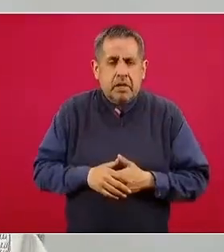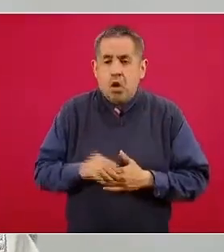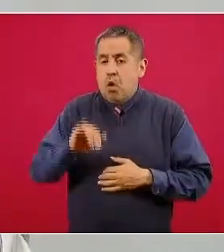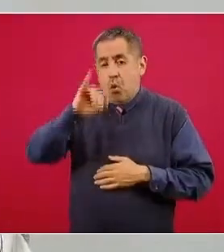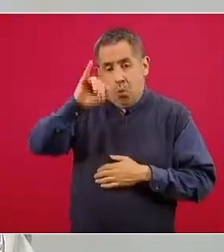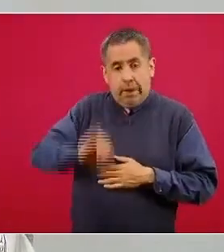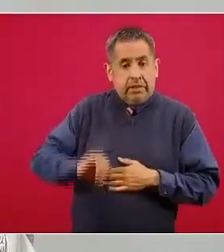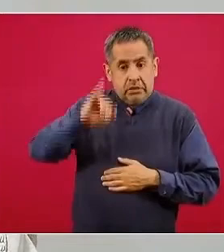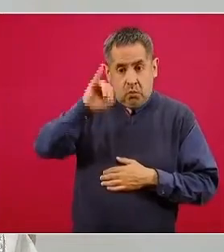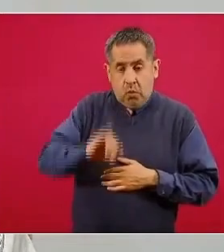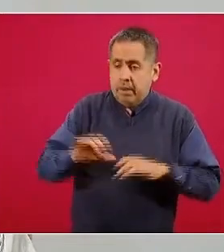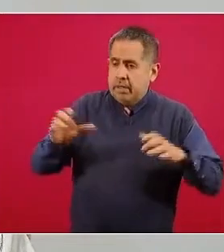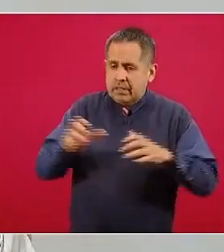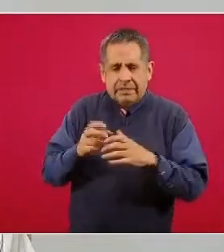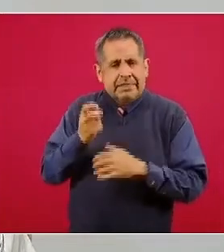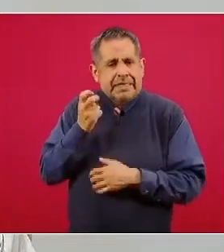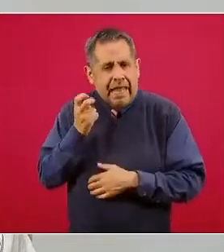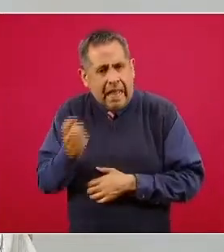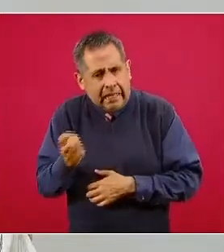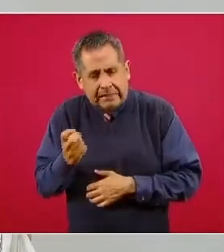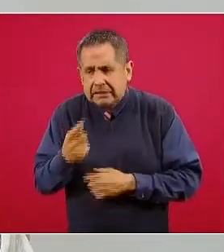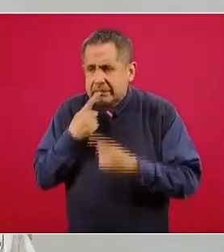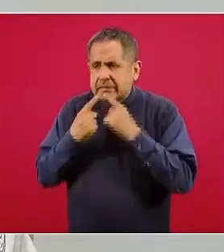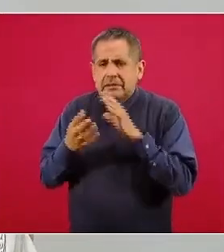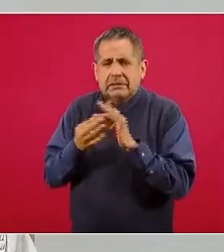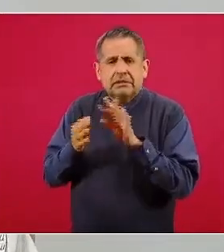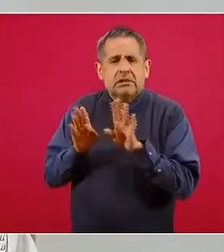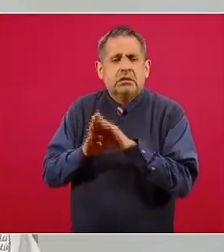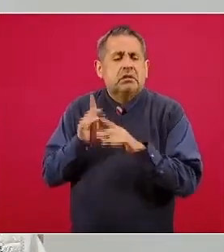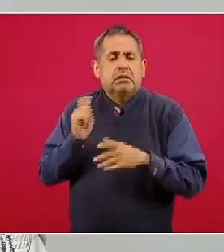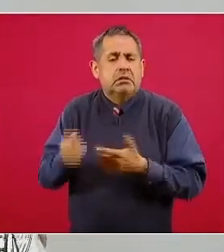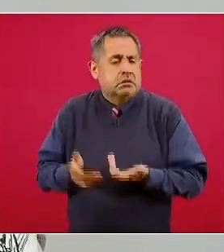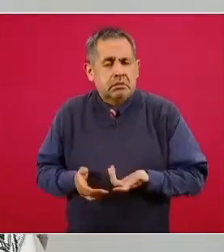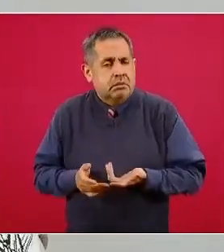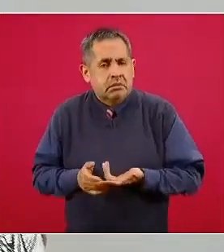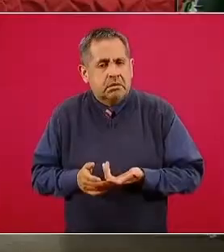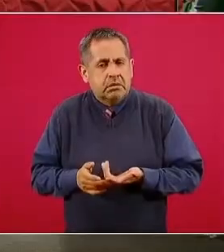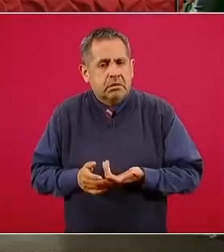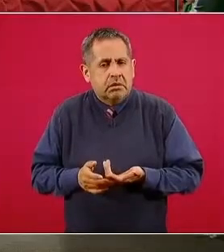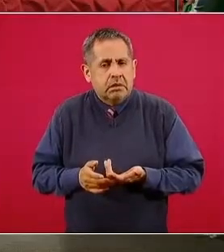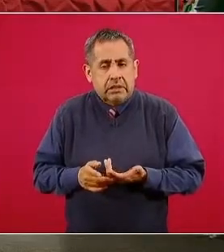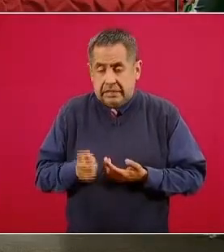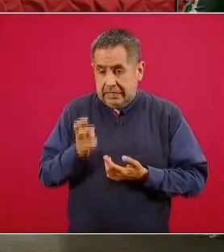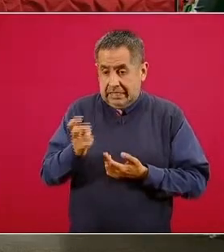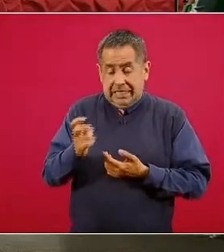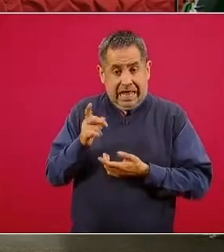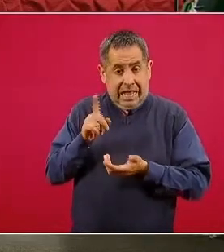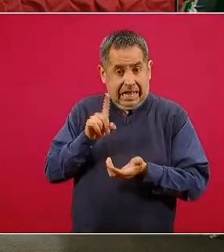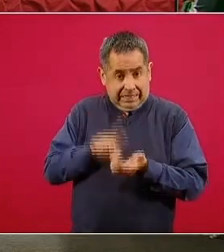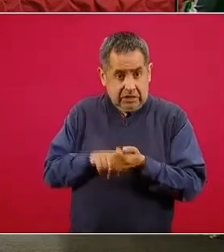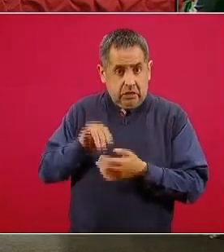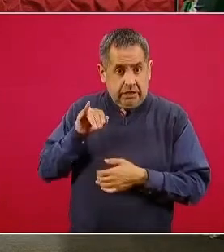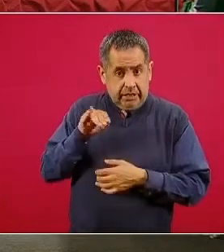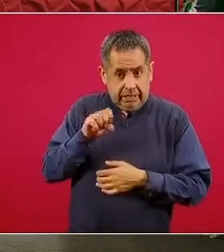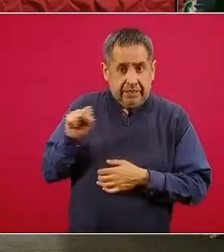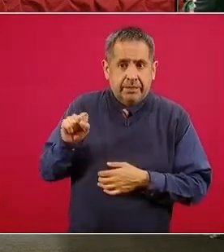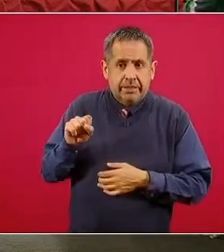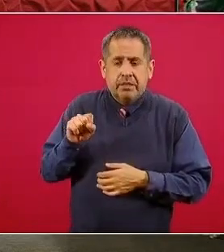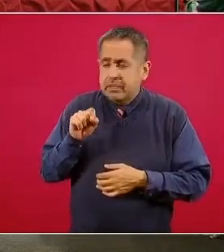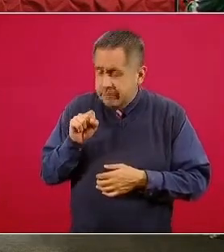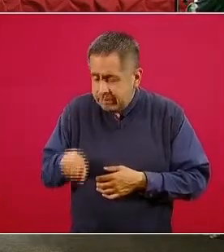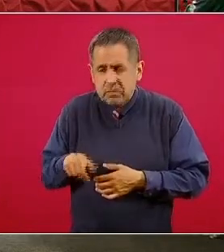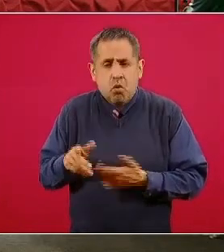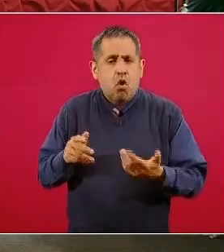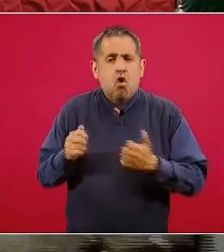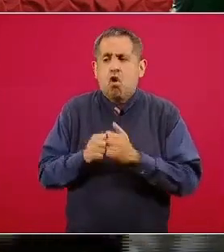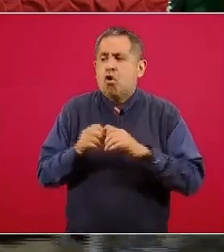de los jueves justamente lo que buscan es que en el Seguro Social